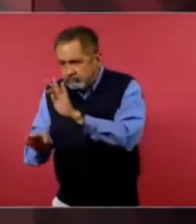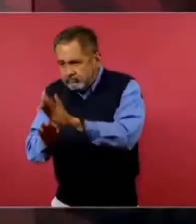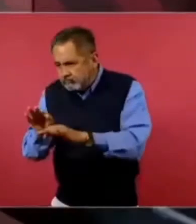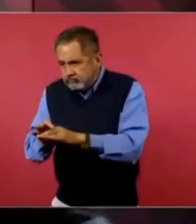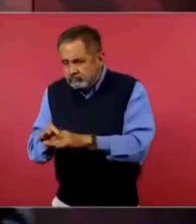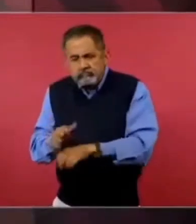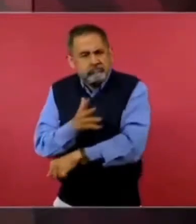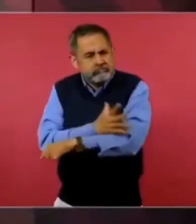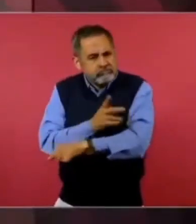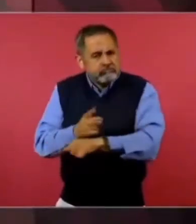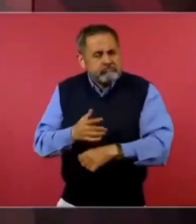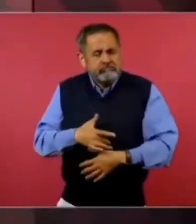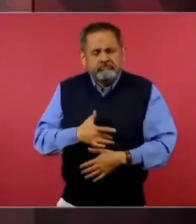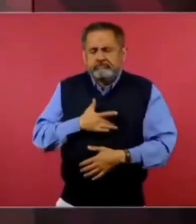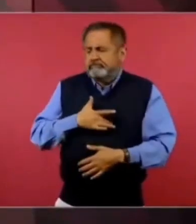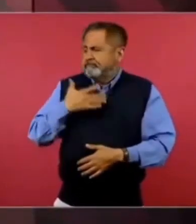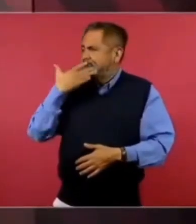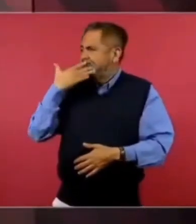ayudar al prójimo,